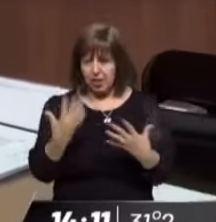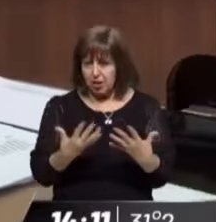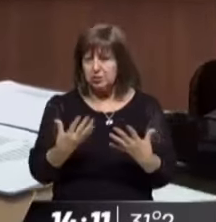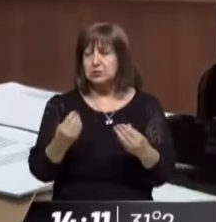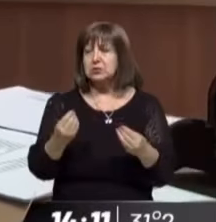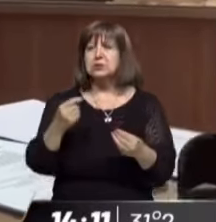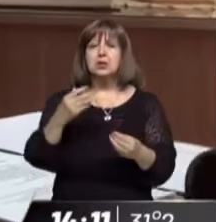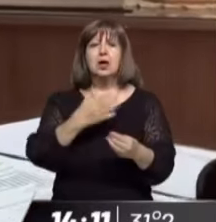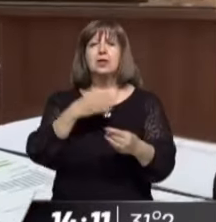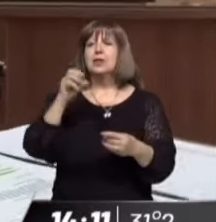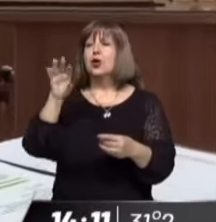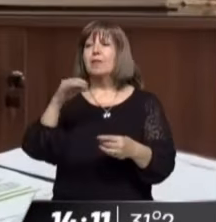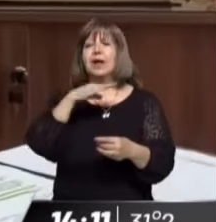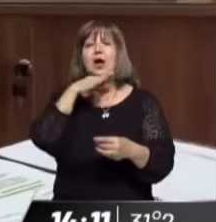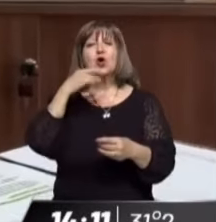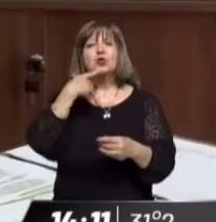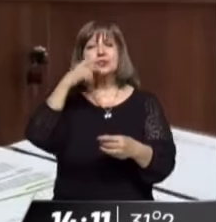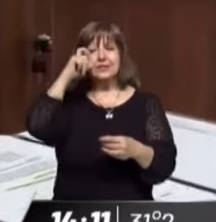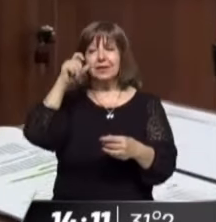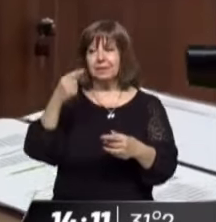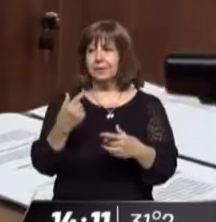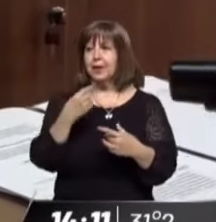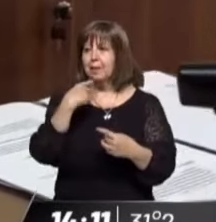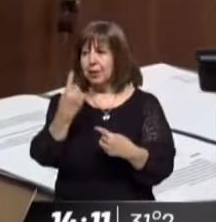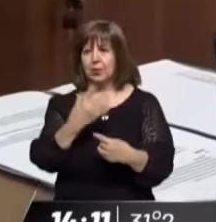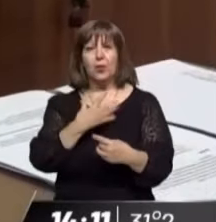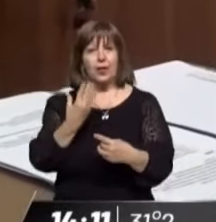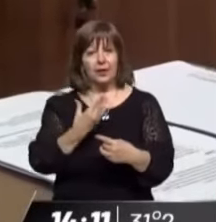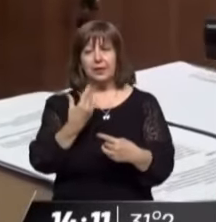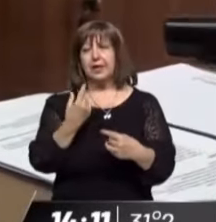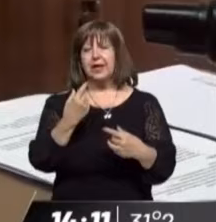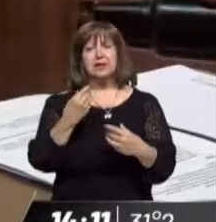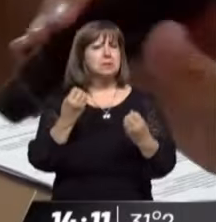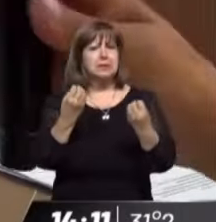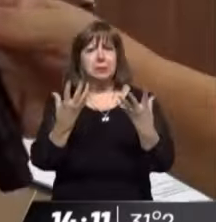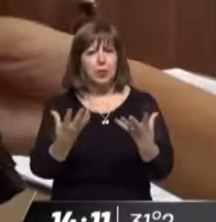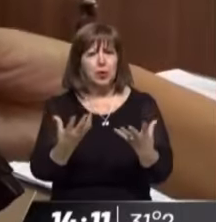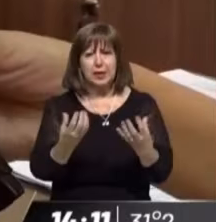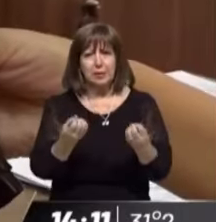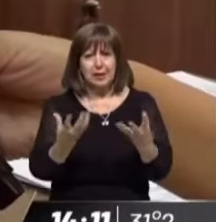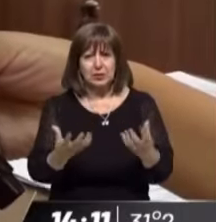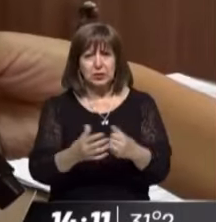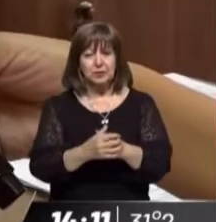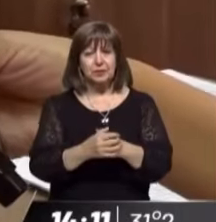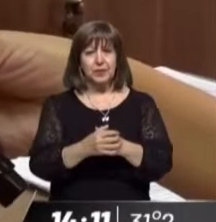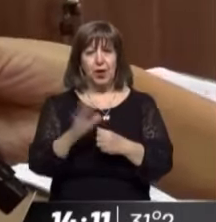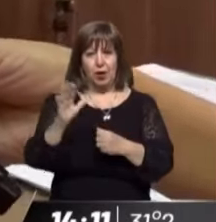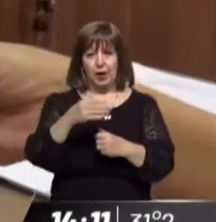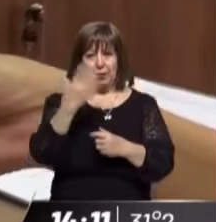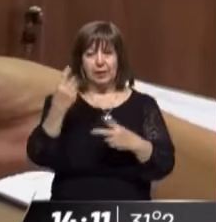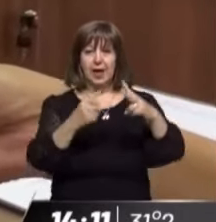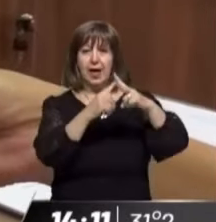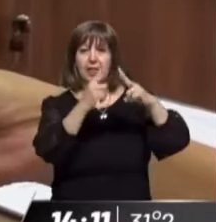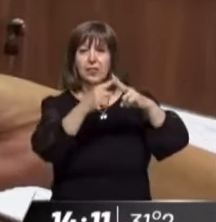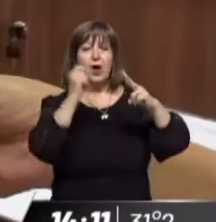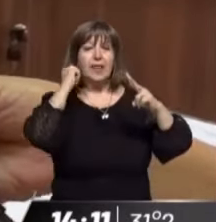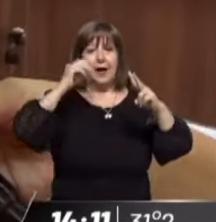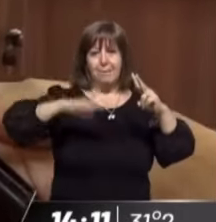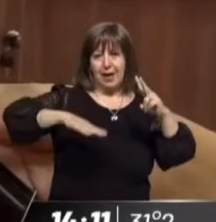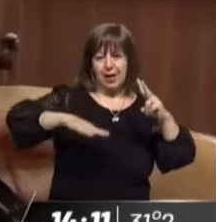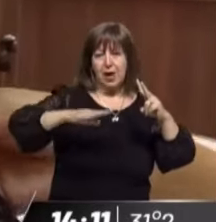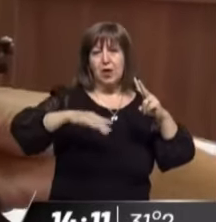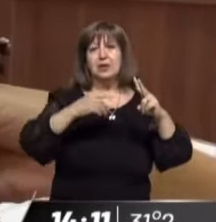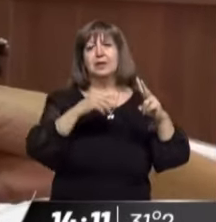Estamos con José Llaver, director, buen día. ¿Qué se sabe de esta situación? Buen día. Bueno, son dos pacientes menor de edad,